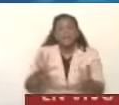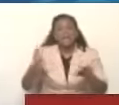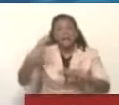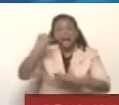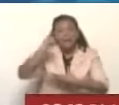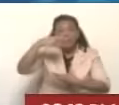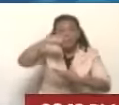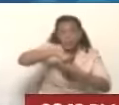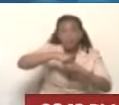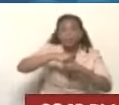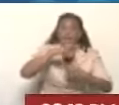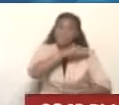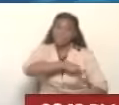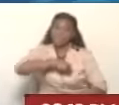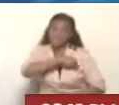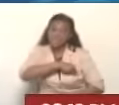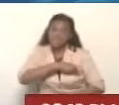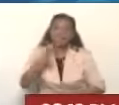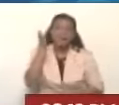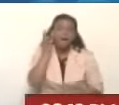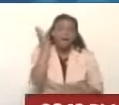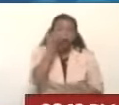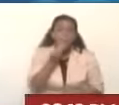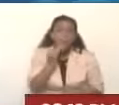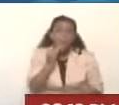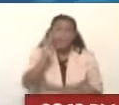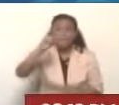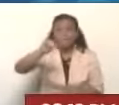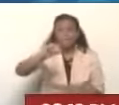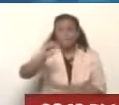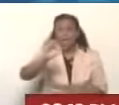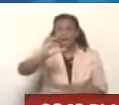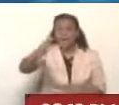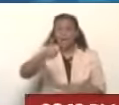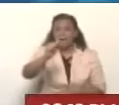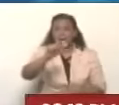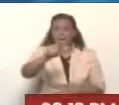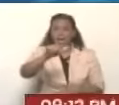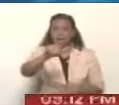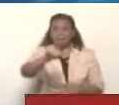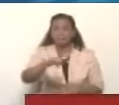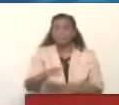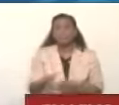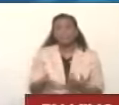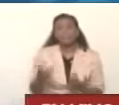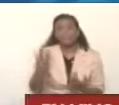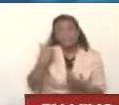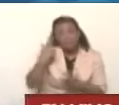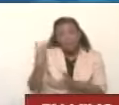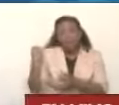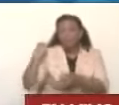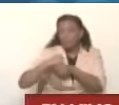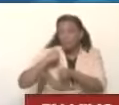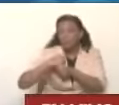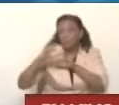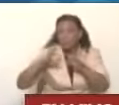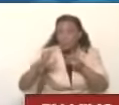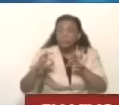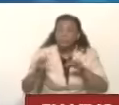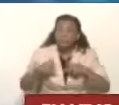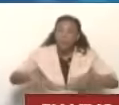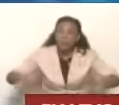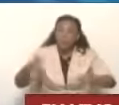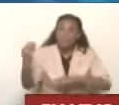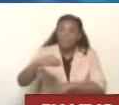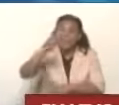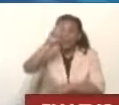encuentra nuestra ministra joven, Magaly Gutiérrez, pues, trabajando y inaugurando todos los días